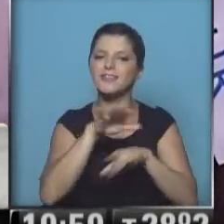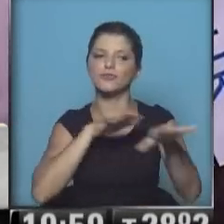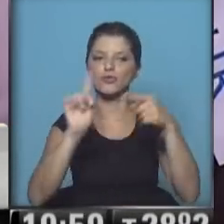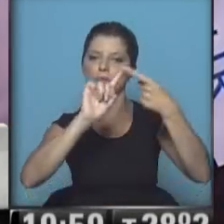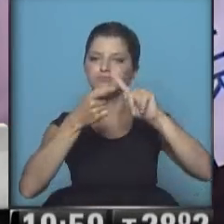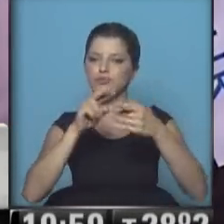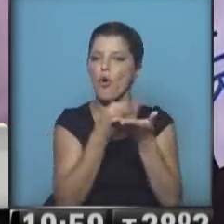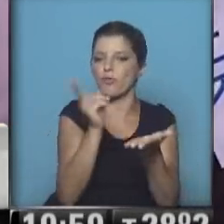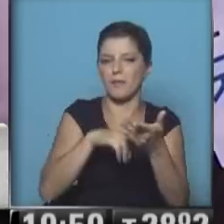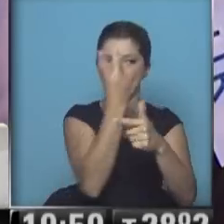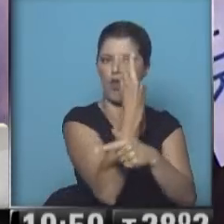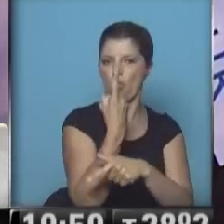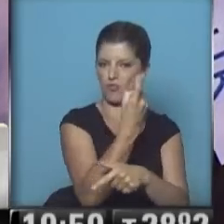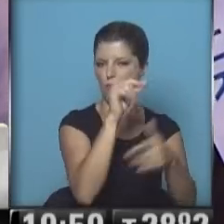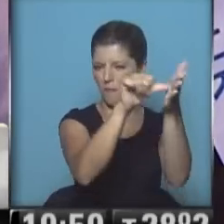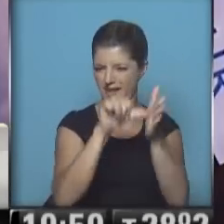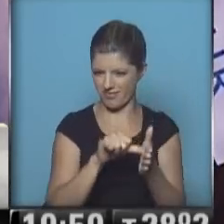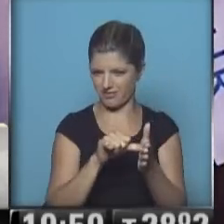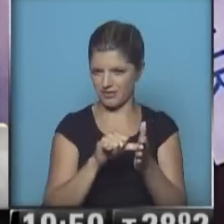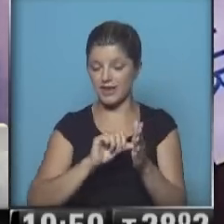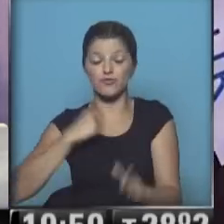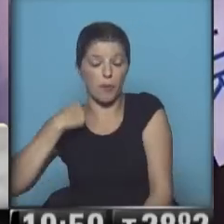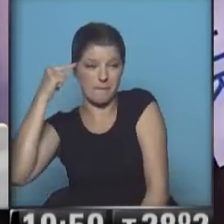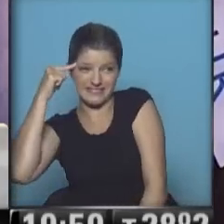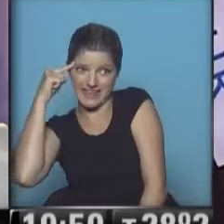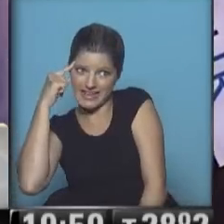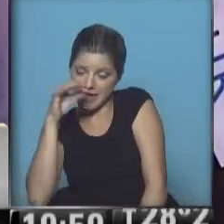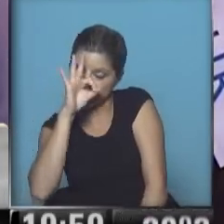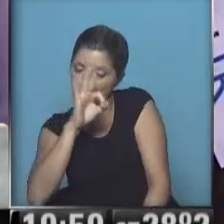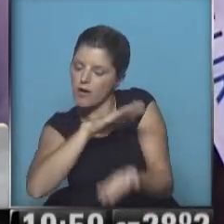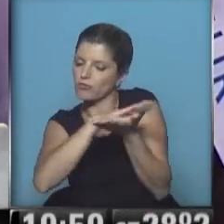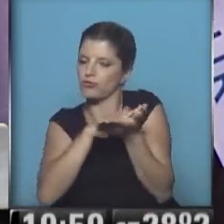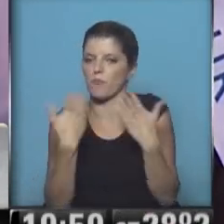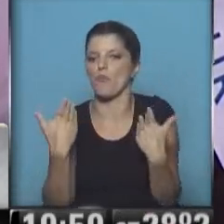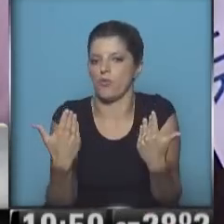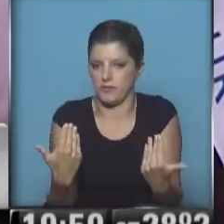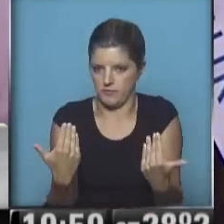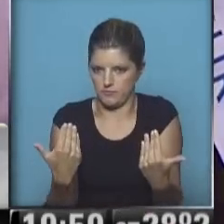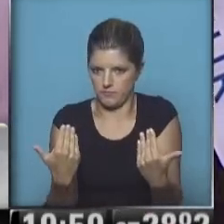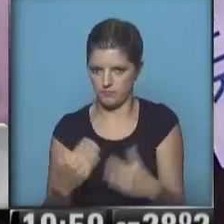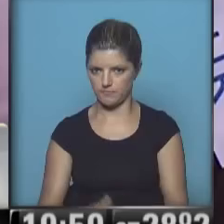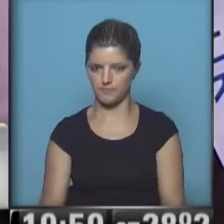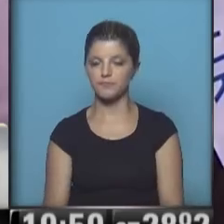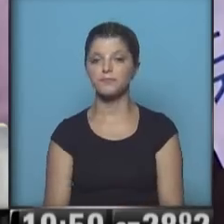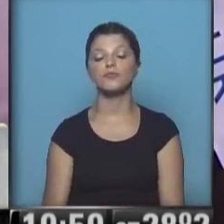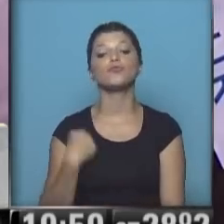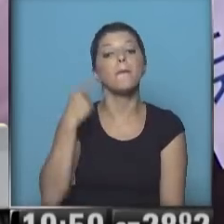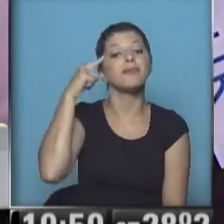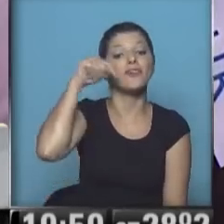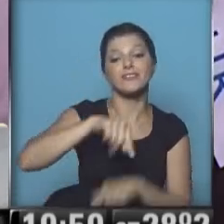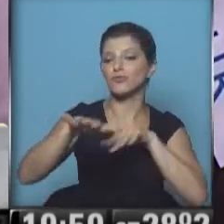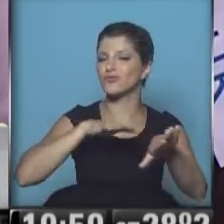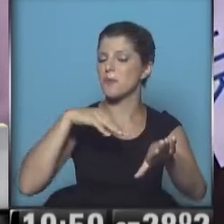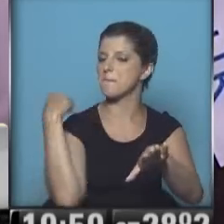y que sinceramente pensábamos que nunca se iba a ver. Creo que es un momento